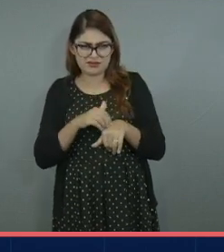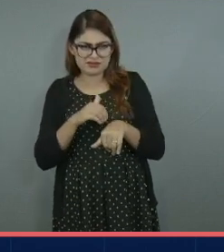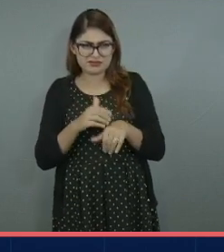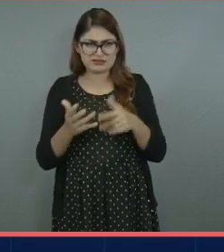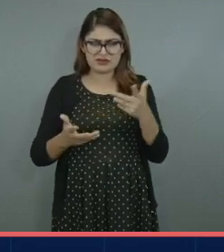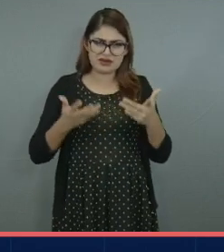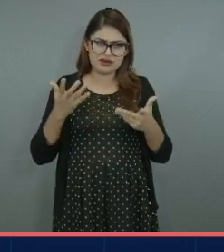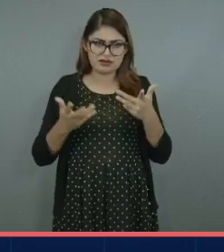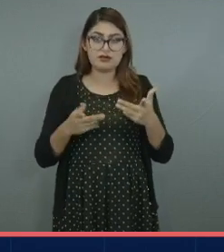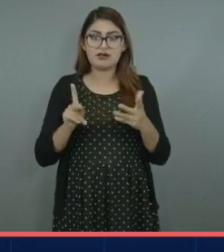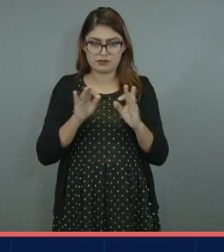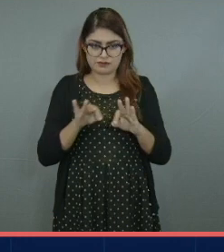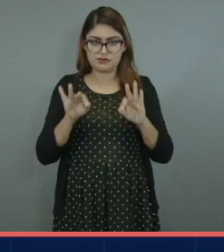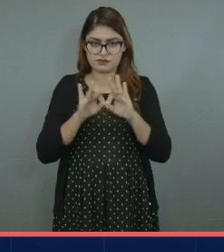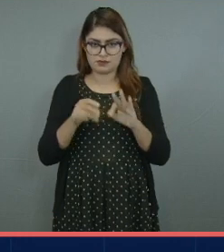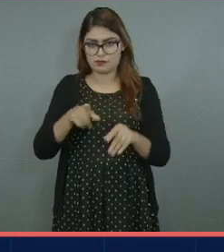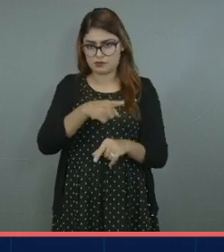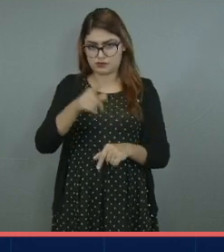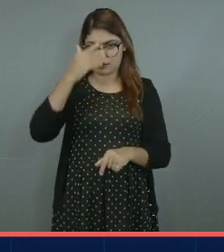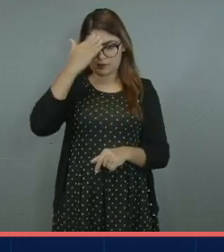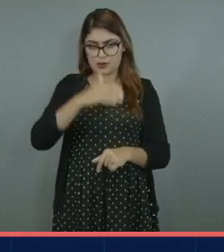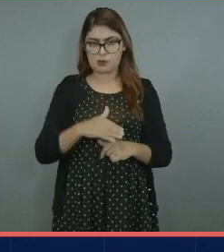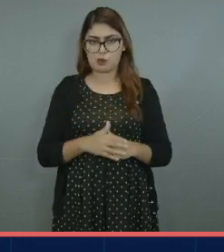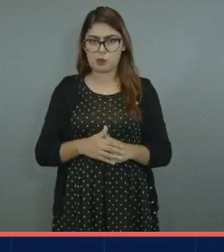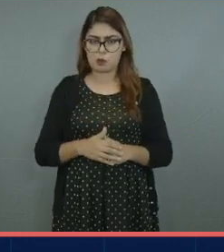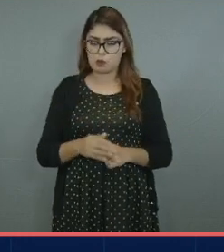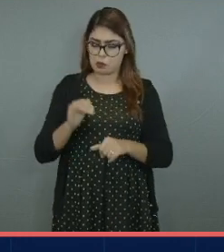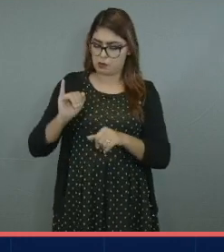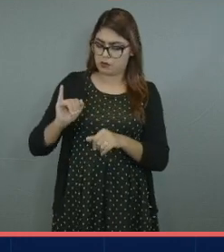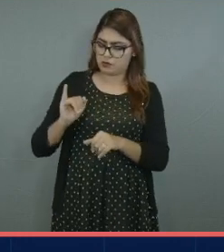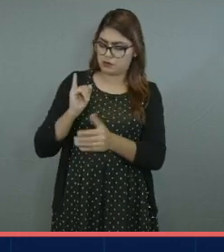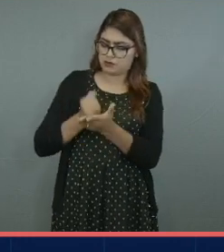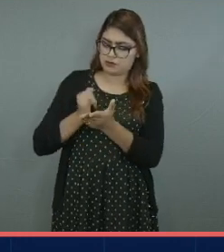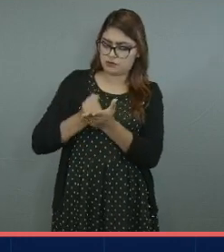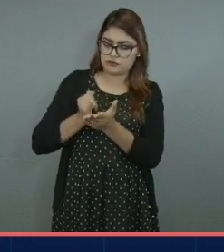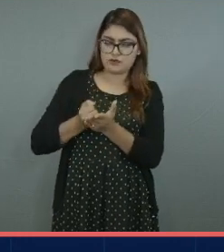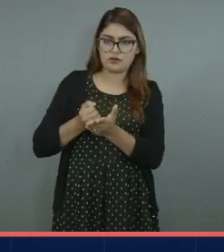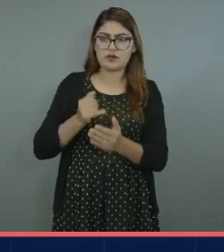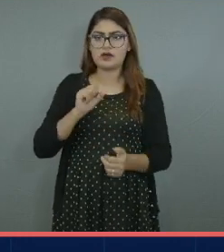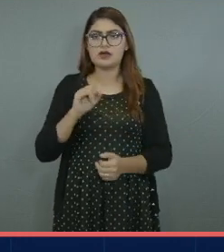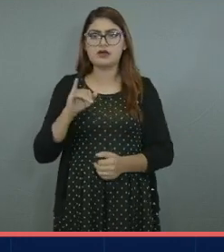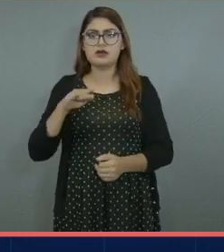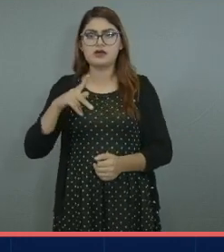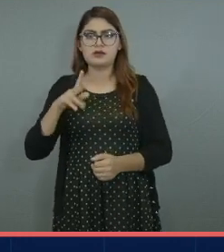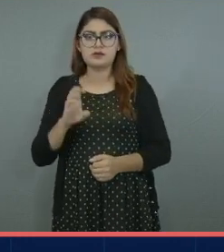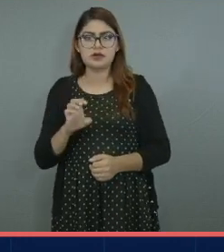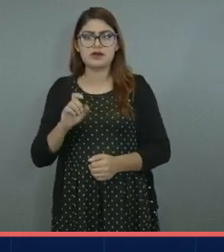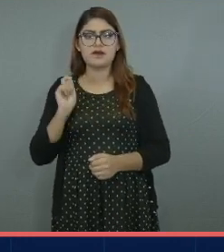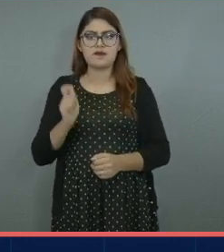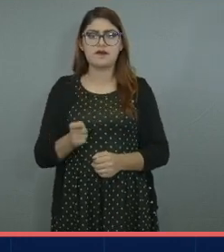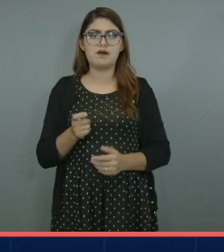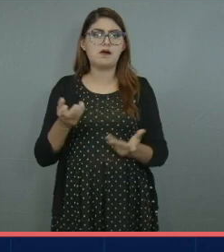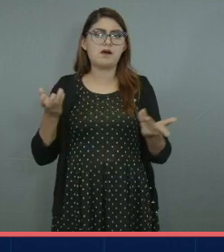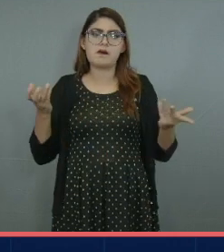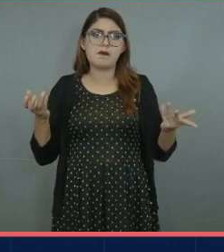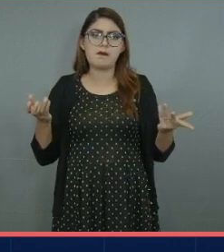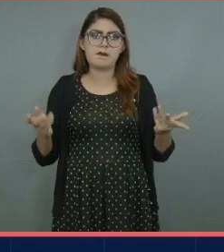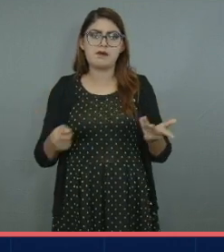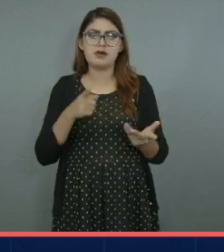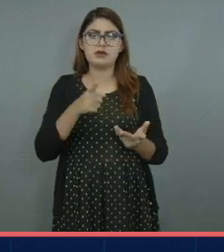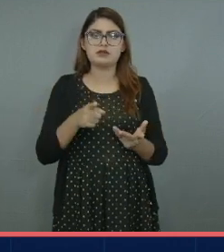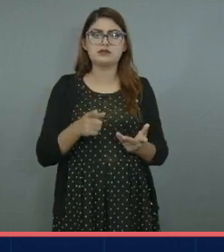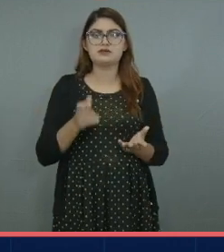importante que lo sepan, ¿vale? El interés simple, pues es, como dice la gráfica, un interés simple,